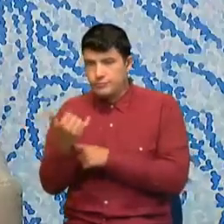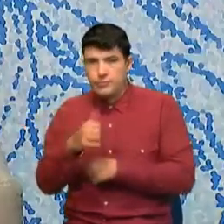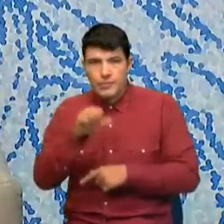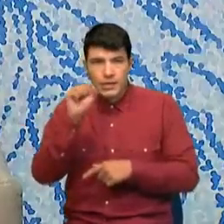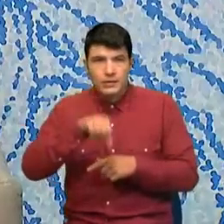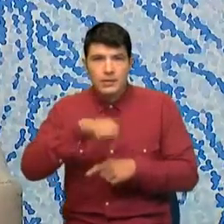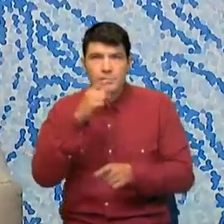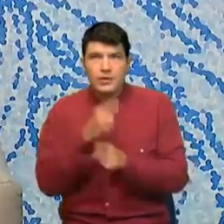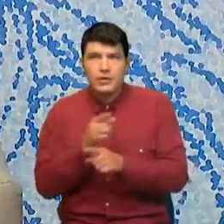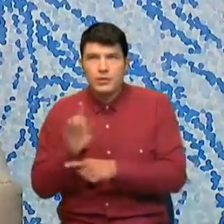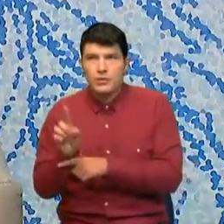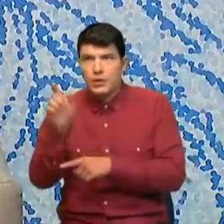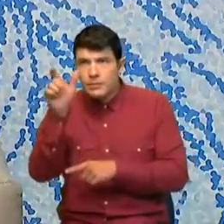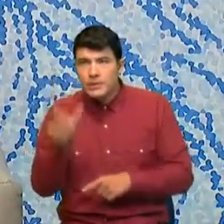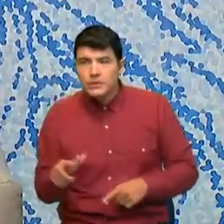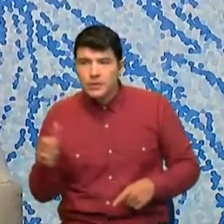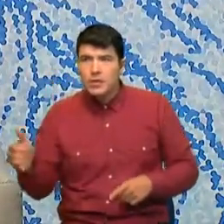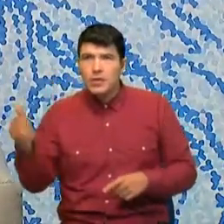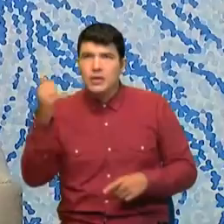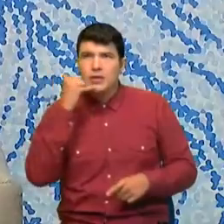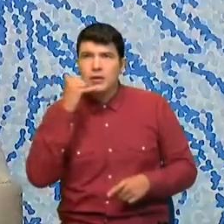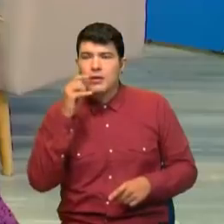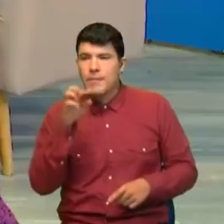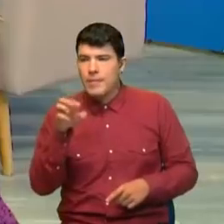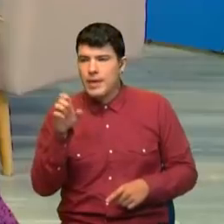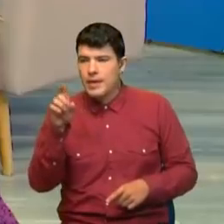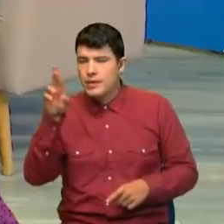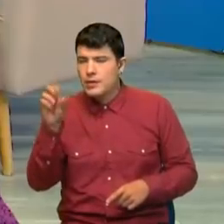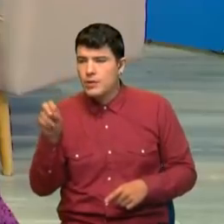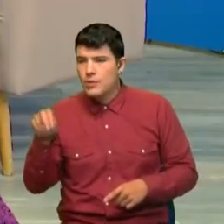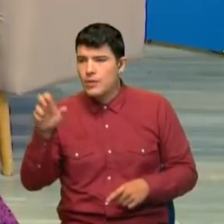tenemos llamada de Pedronel, don Pedronel.